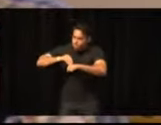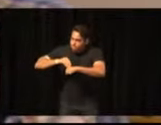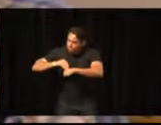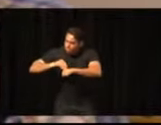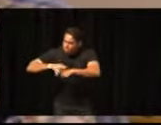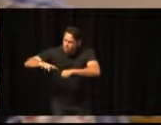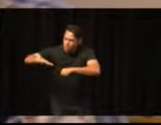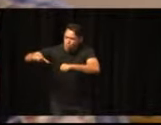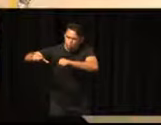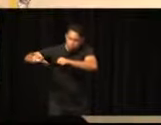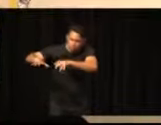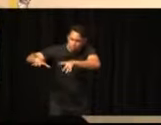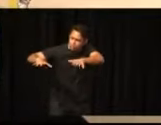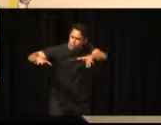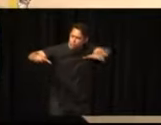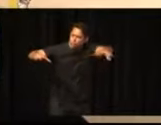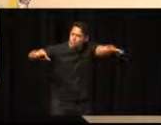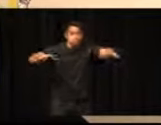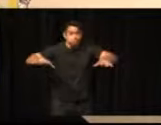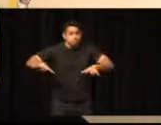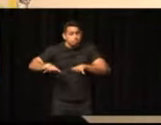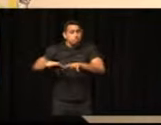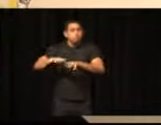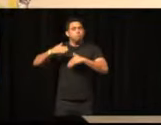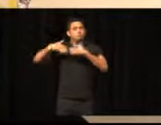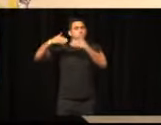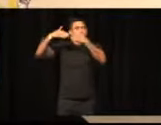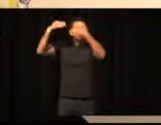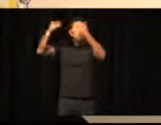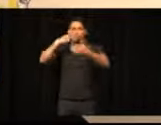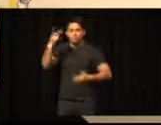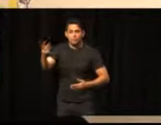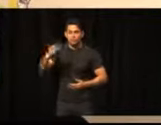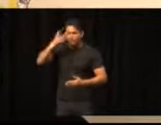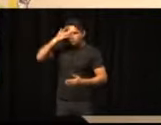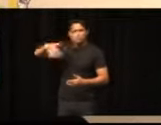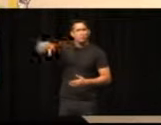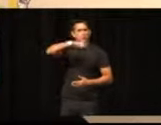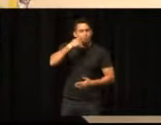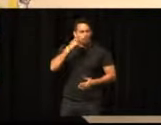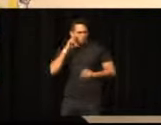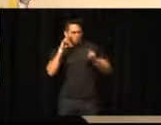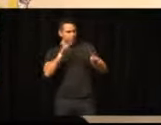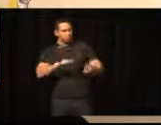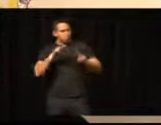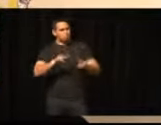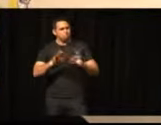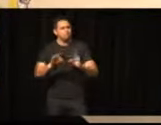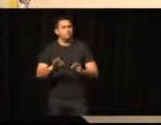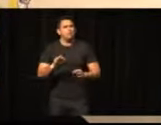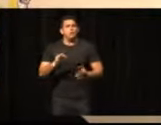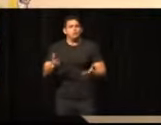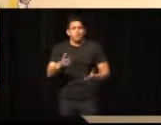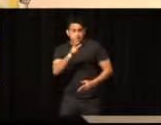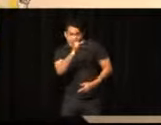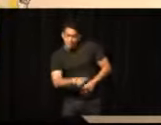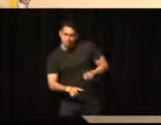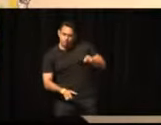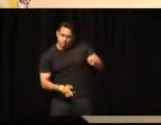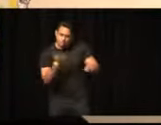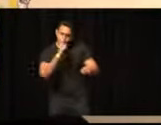sembrar dentro de la perspectiva del deporte, inclusive del rendimiento con la mayor parte de las personas, pero que